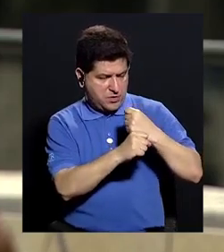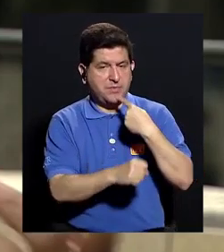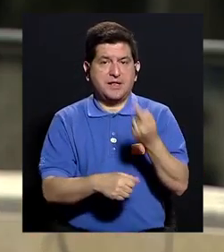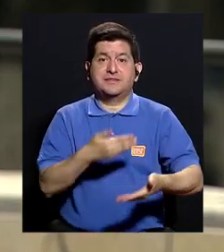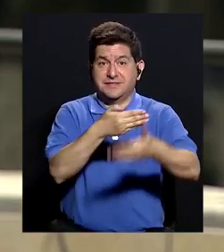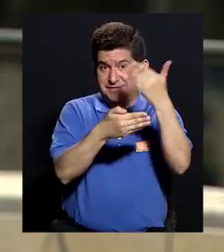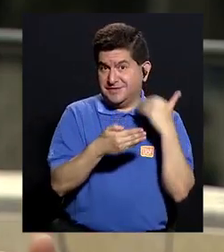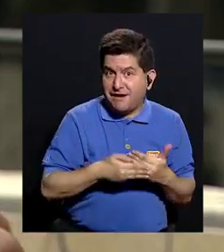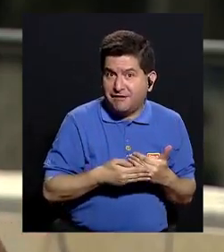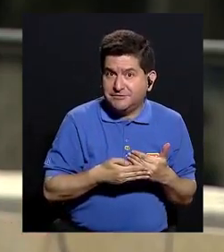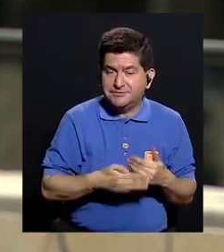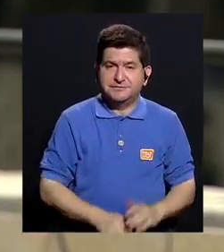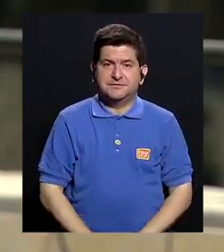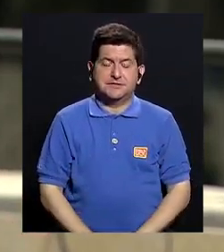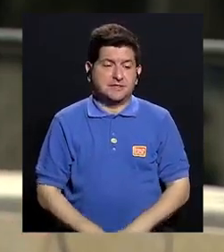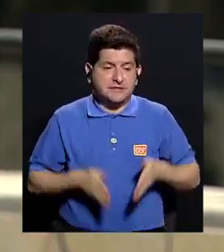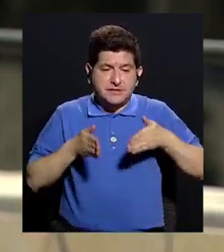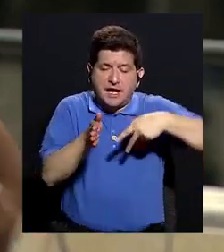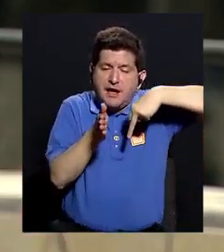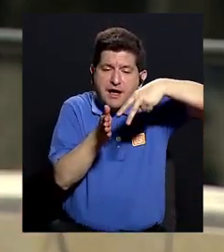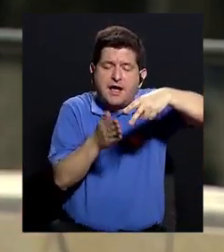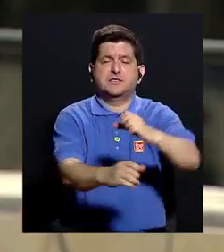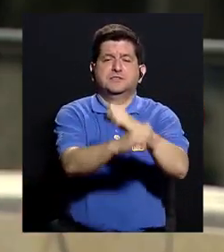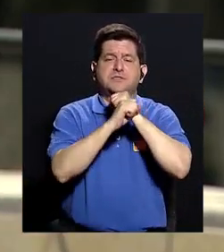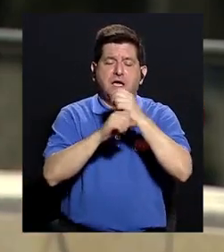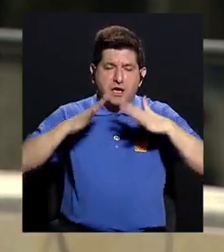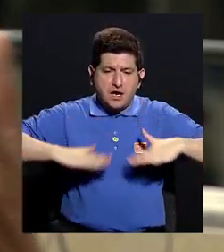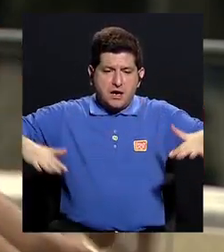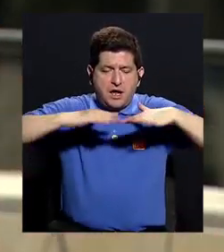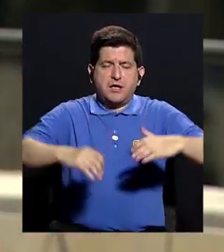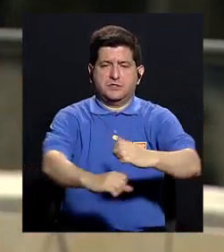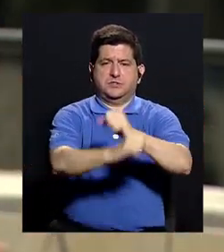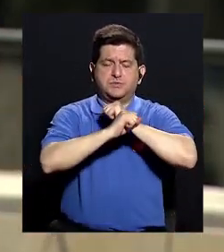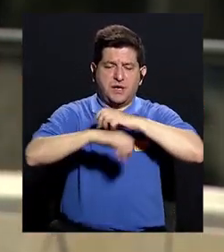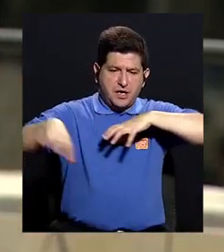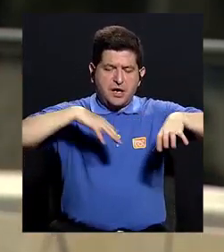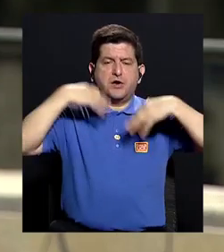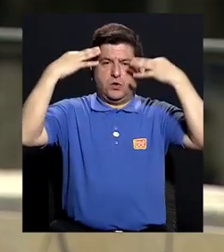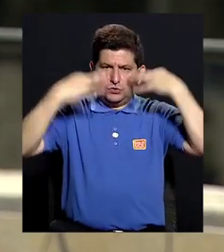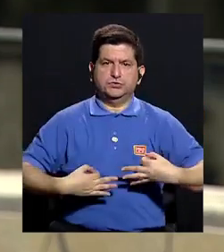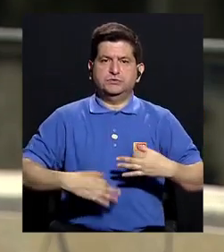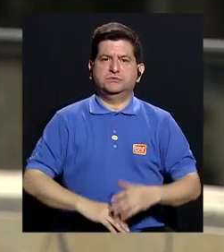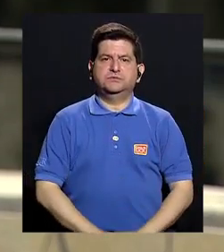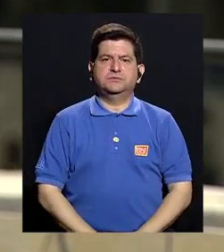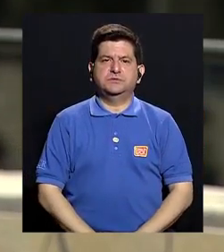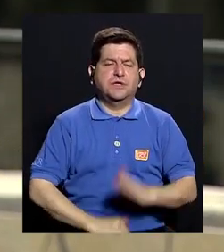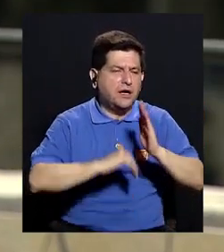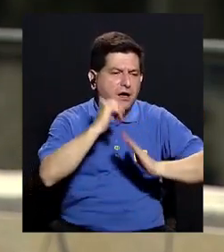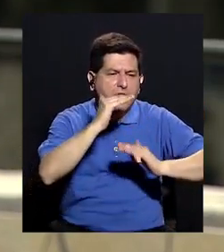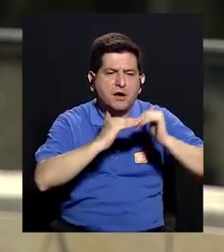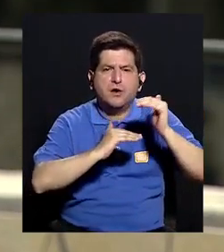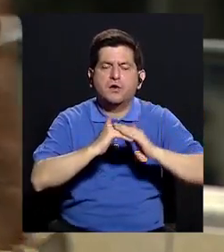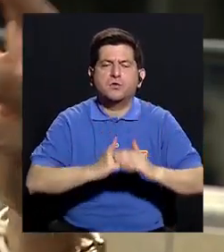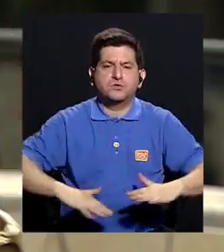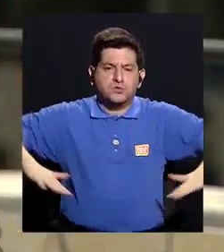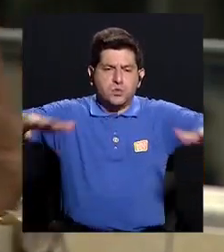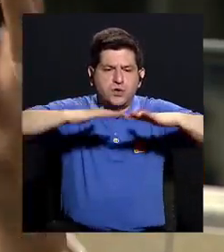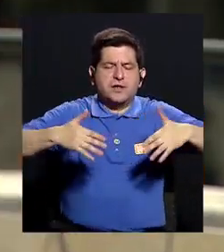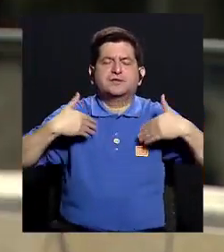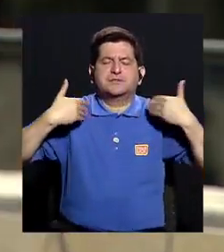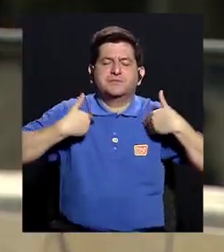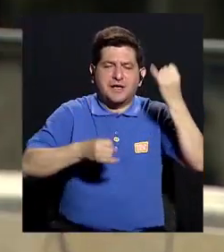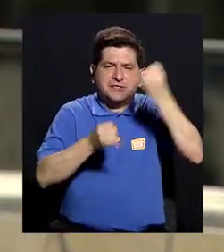municipalidad, como decíamos ahora, haga aceras seguras, espacios seguros donde haya actividad física, donde se construyan